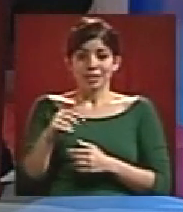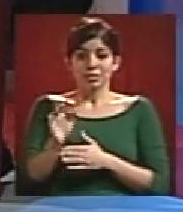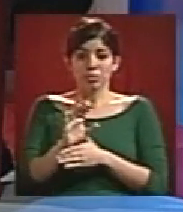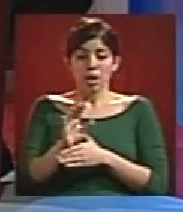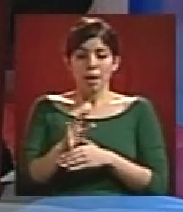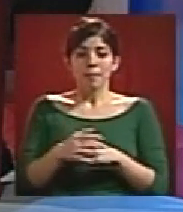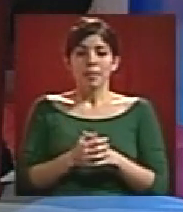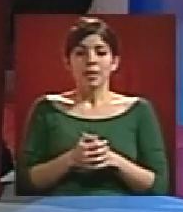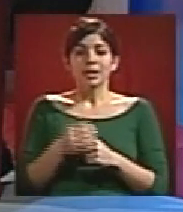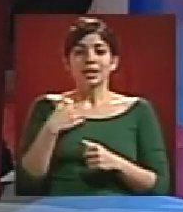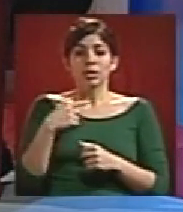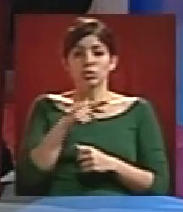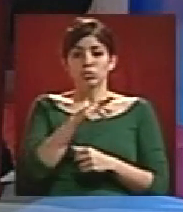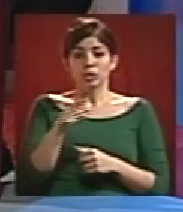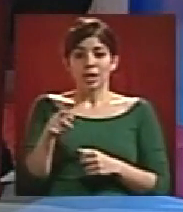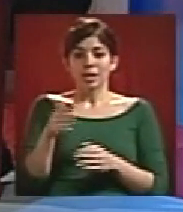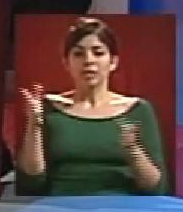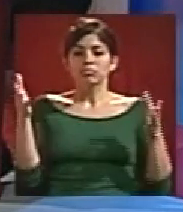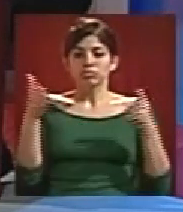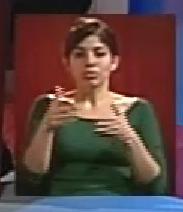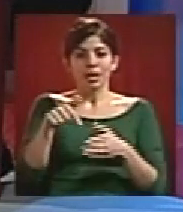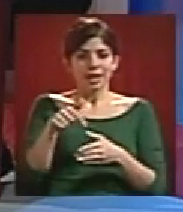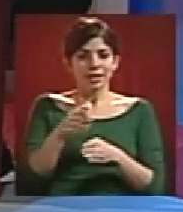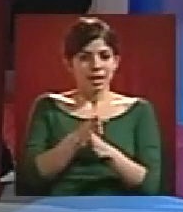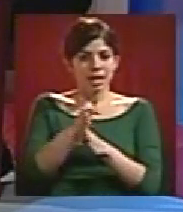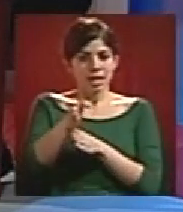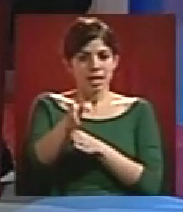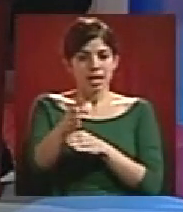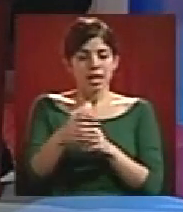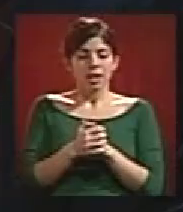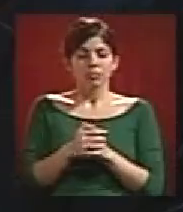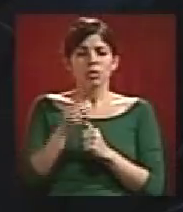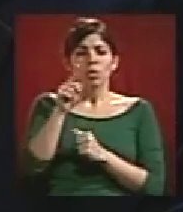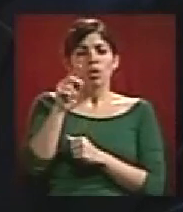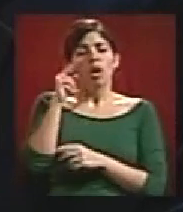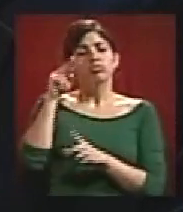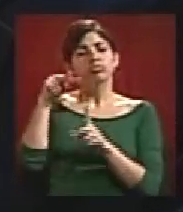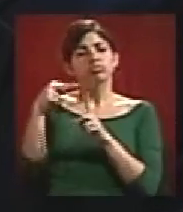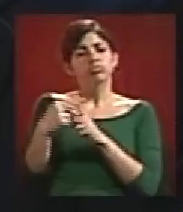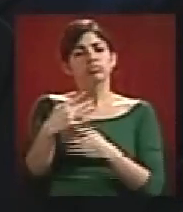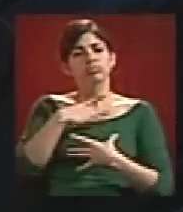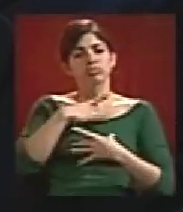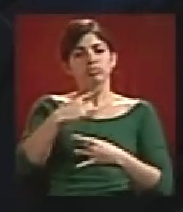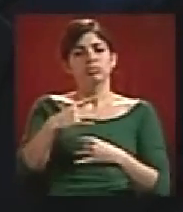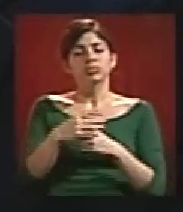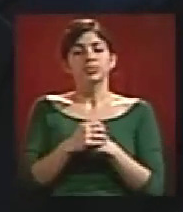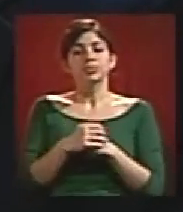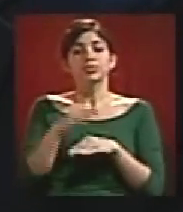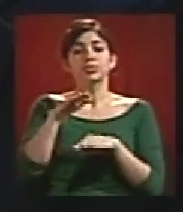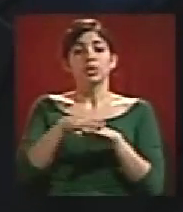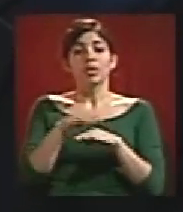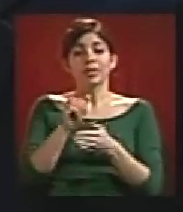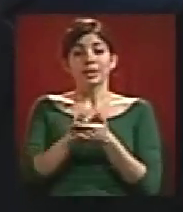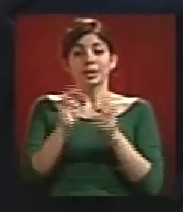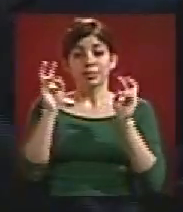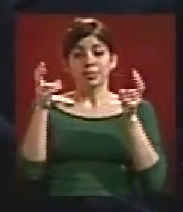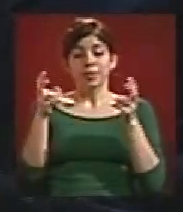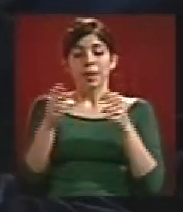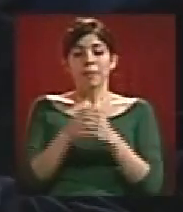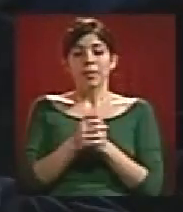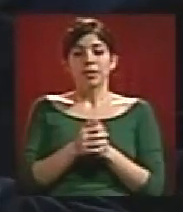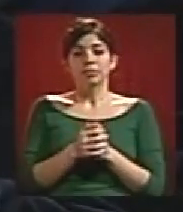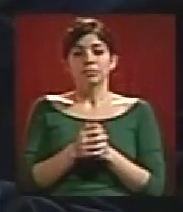a ustedes va en esa línea, y hay una observación interesante sobre este tema que